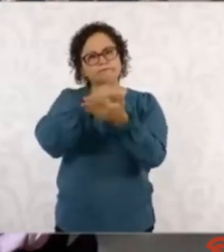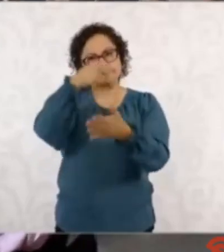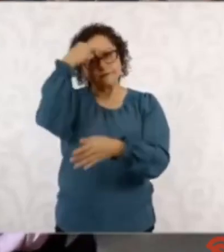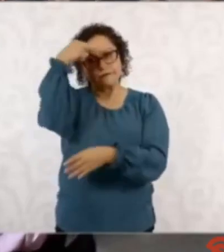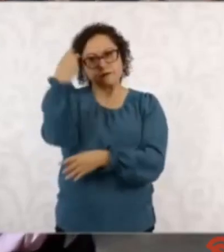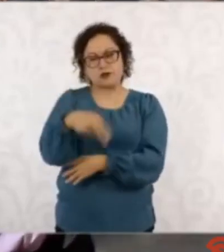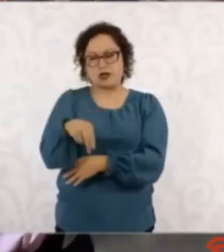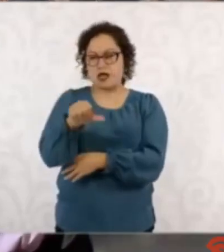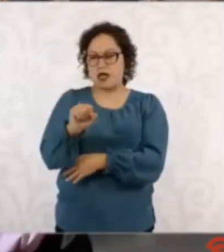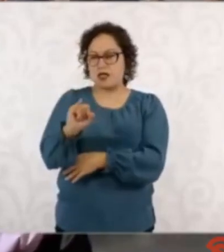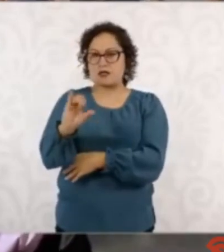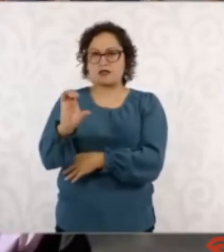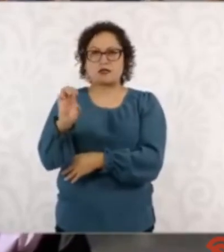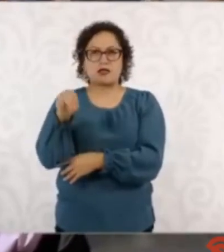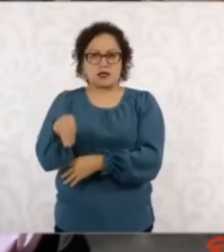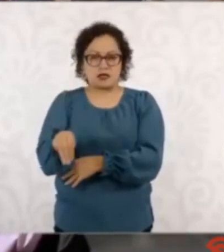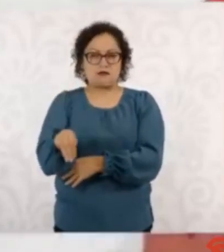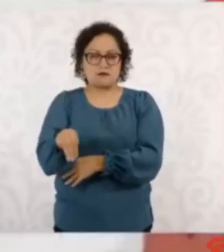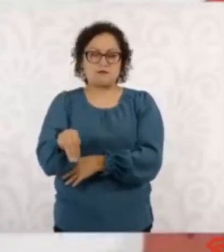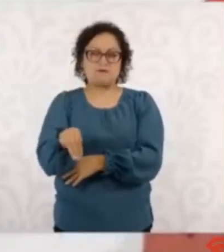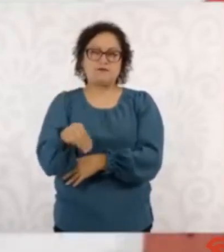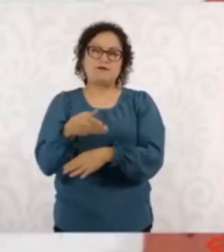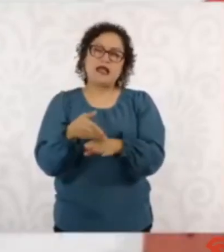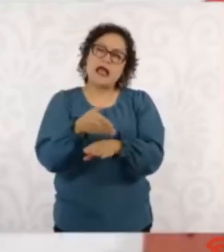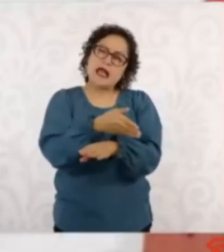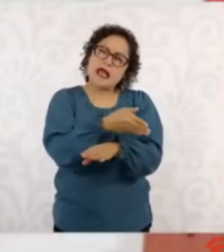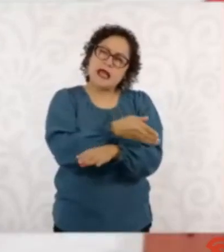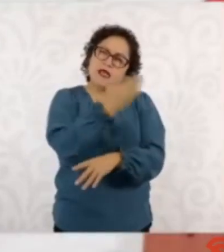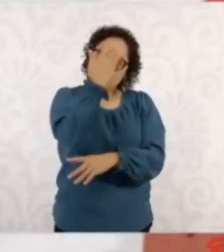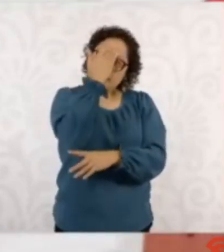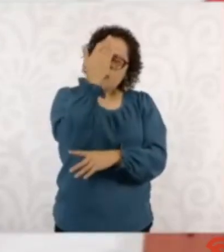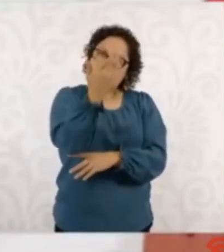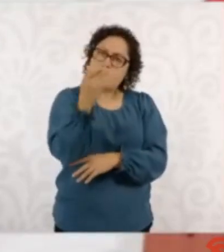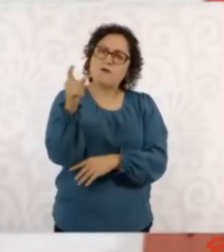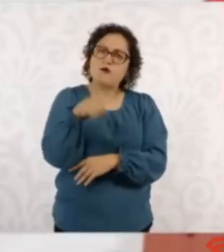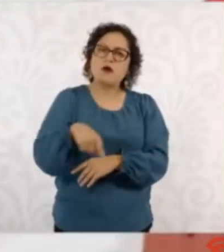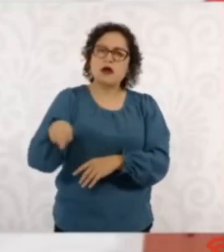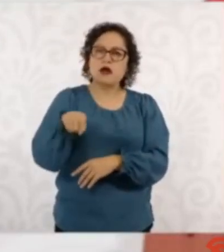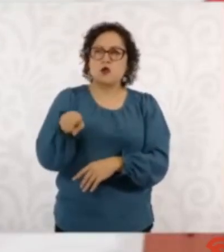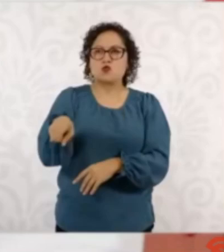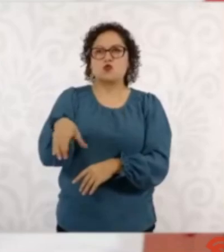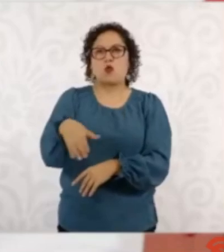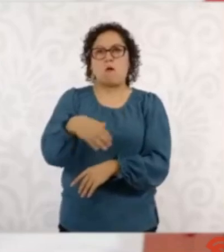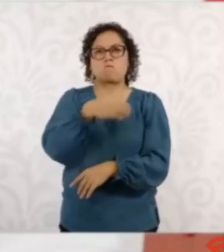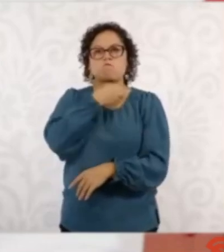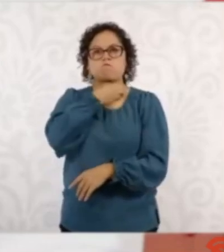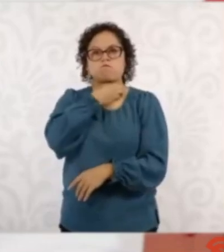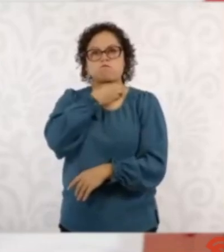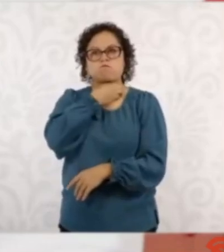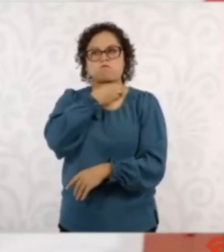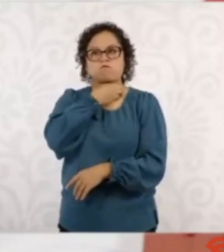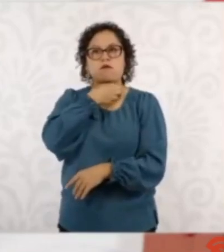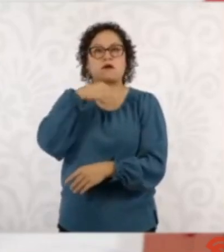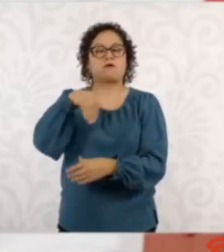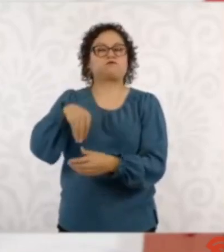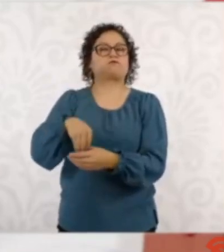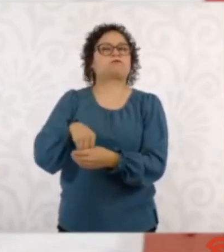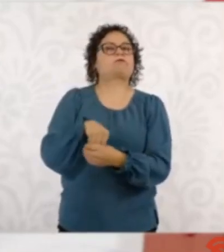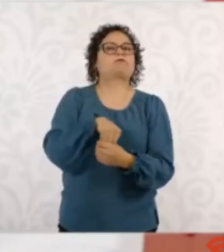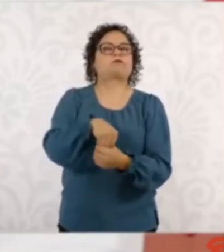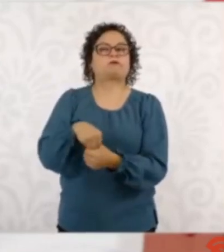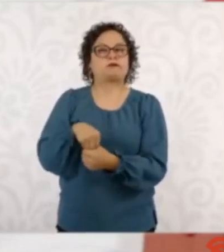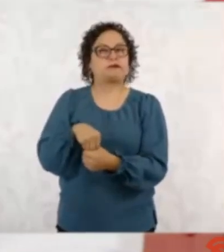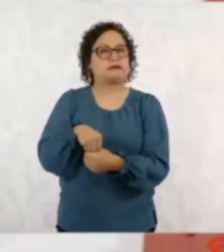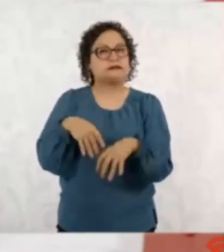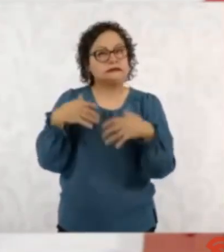había salido publicado que el aeropuerto tenía una saturación muy grande. De hecho, por eso se planteó que se necesitaba otro aeropuerto y